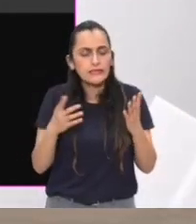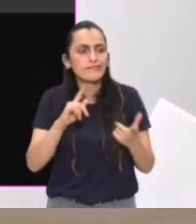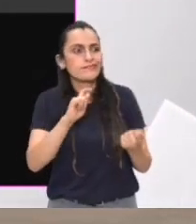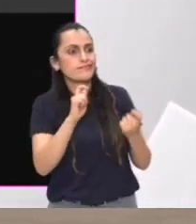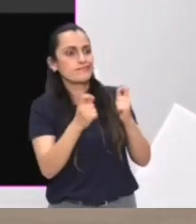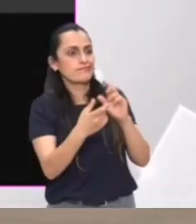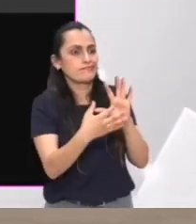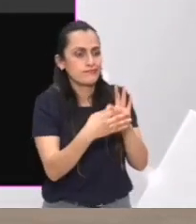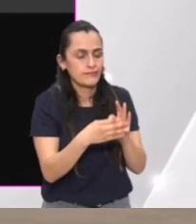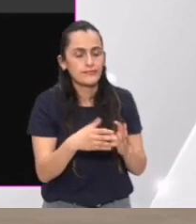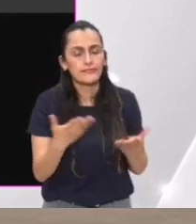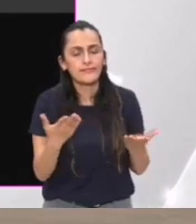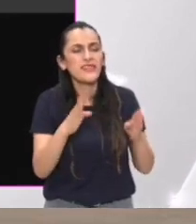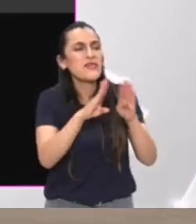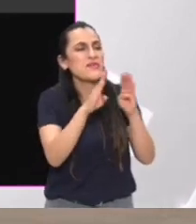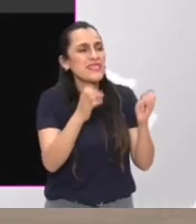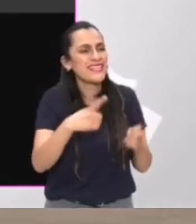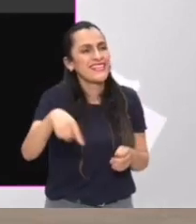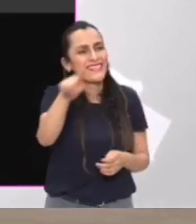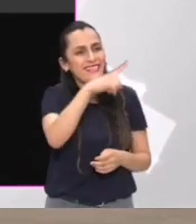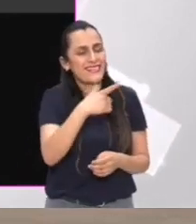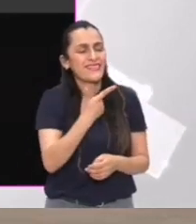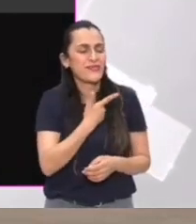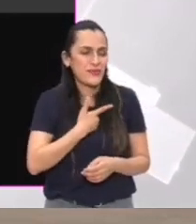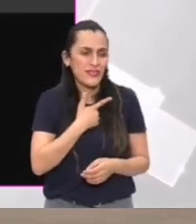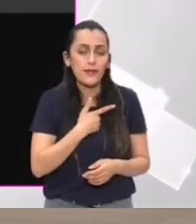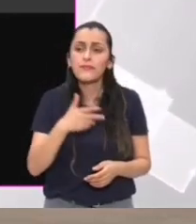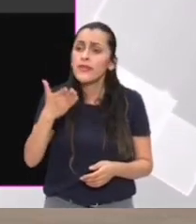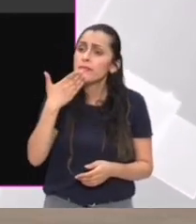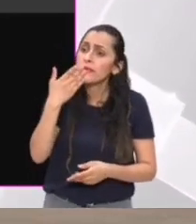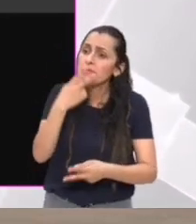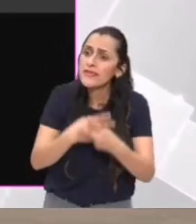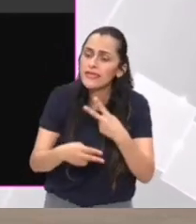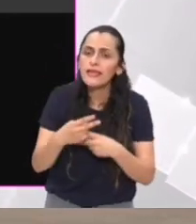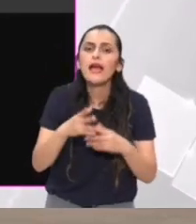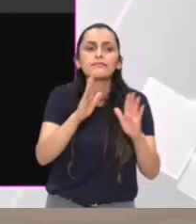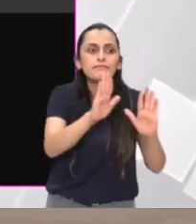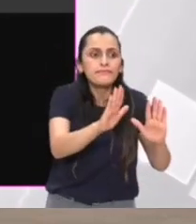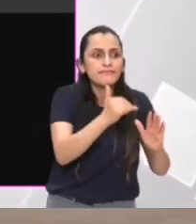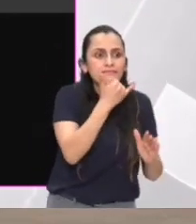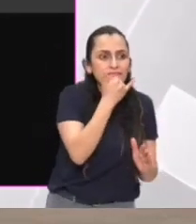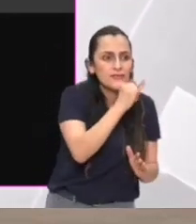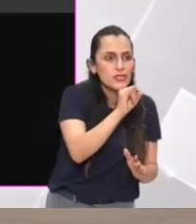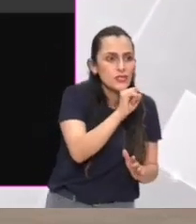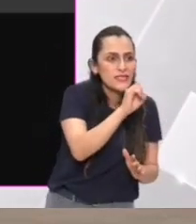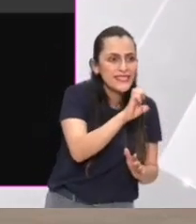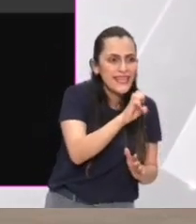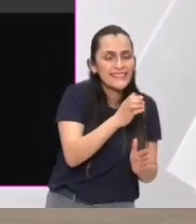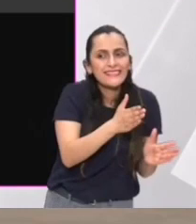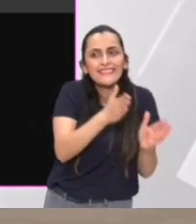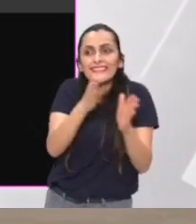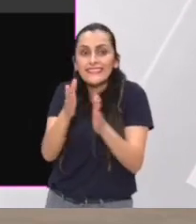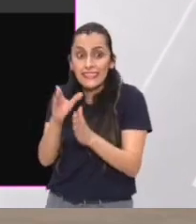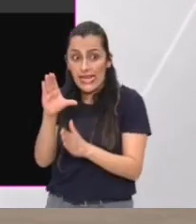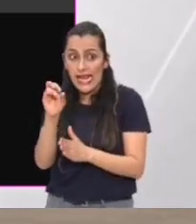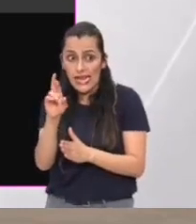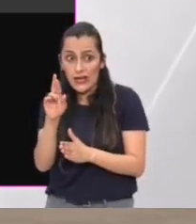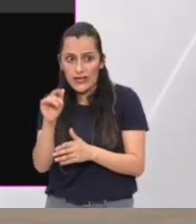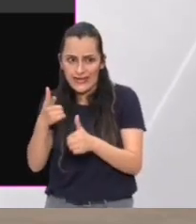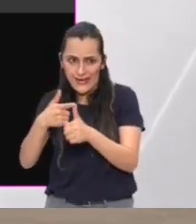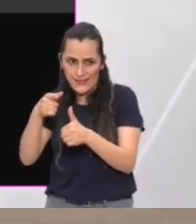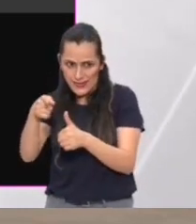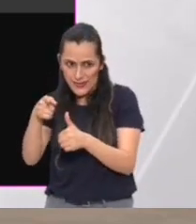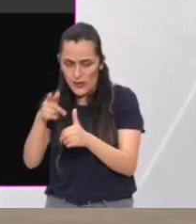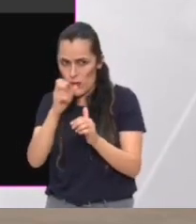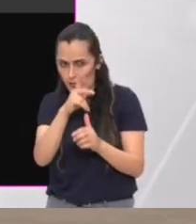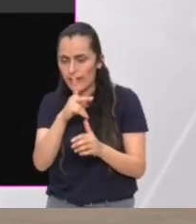están todos? Es un gusto. Gracias, bienvenida Carolina. Si nos permite, José Enrique, entonces vamos nuevamente con Carolina para respetar nuestro orden original. Le